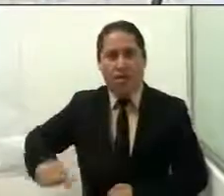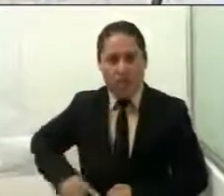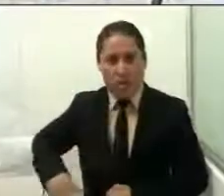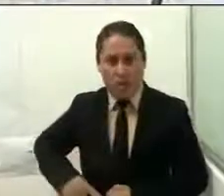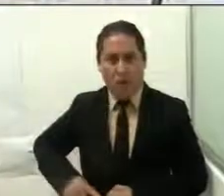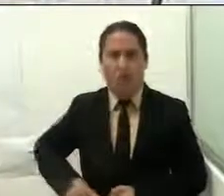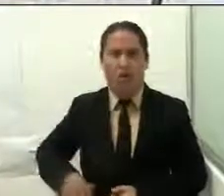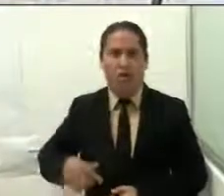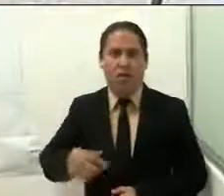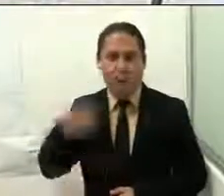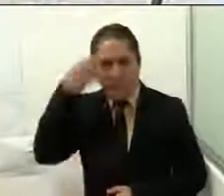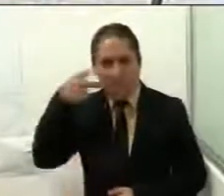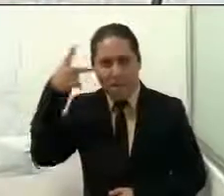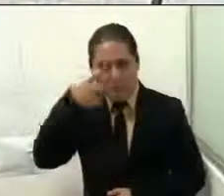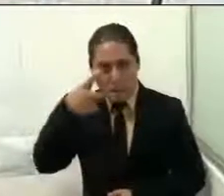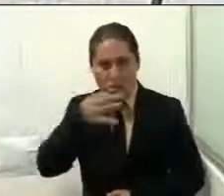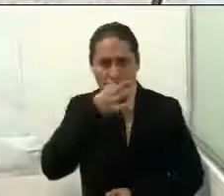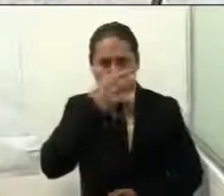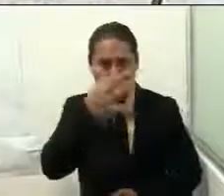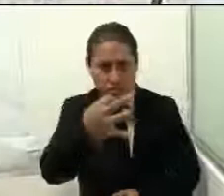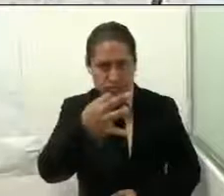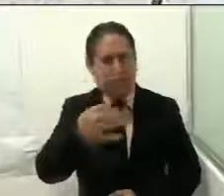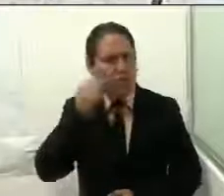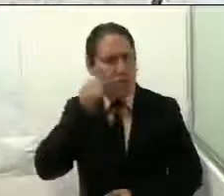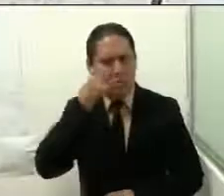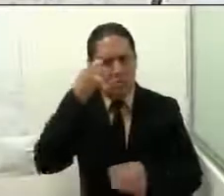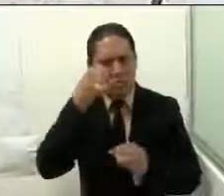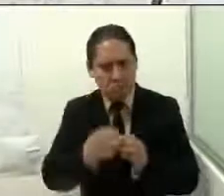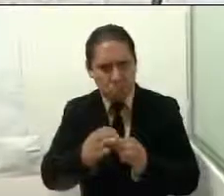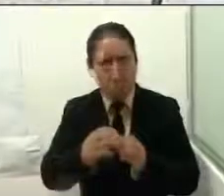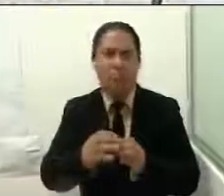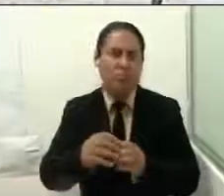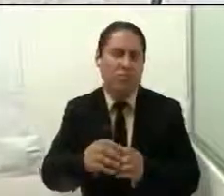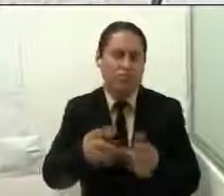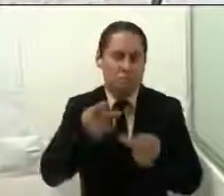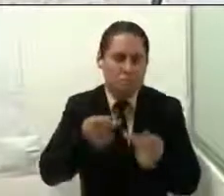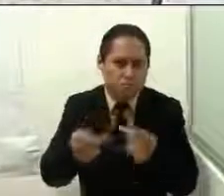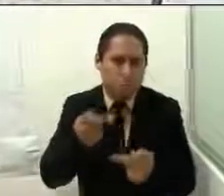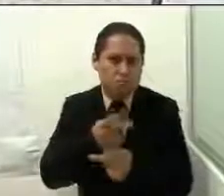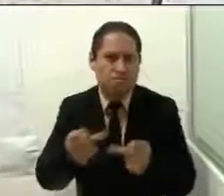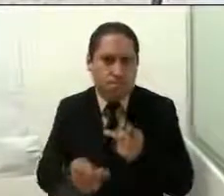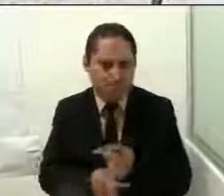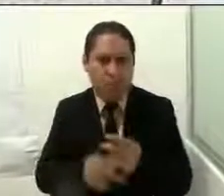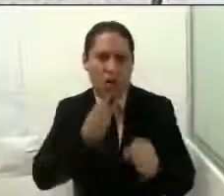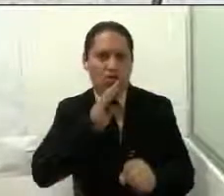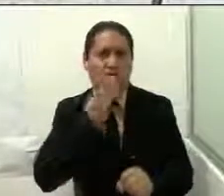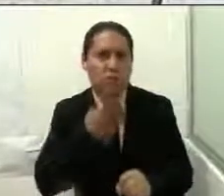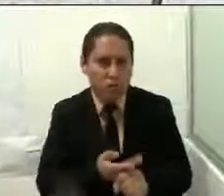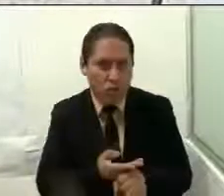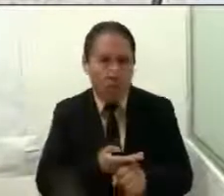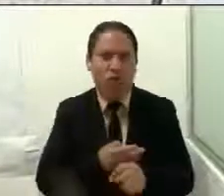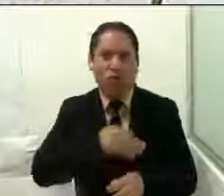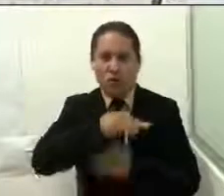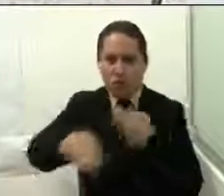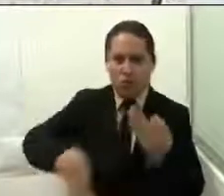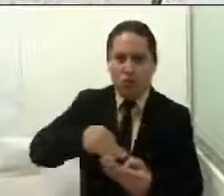licenciado manuel velasco ha dado certeza al sector productivo ya que éste representa el sustento de las familias